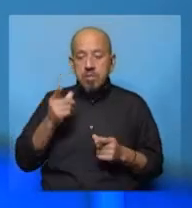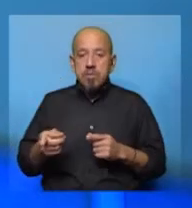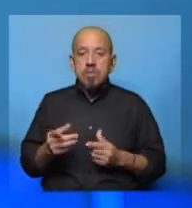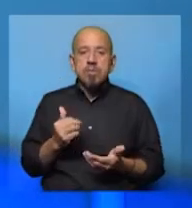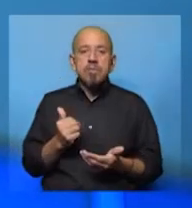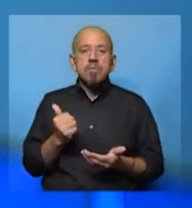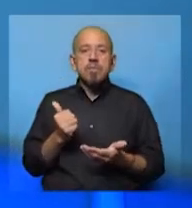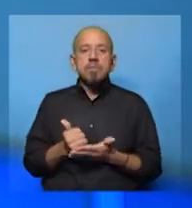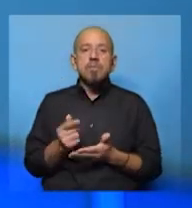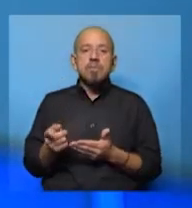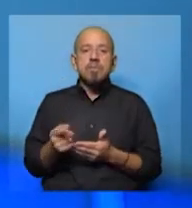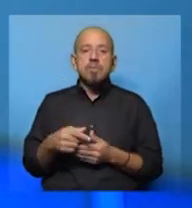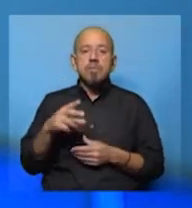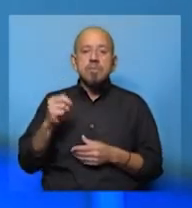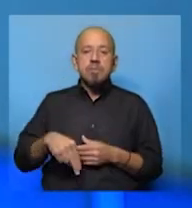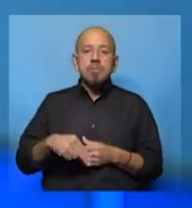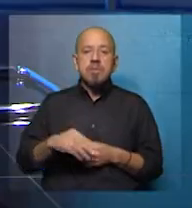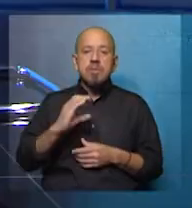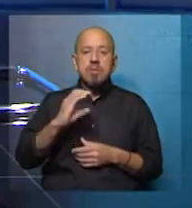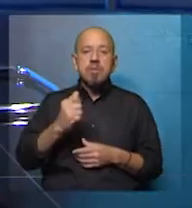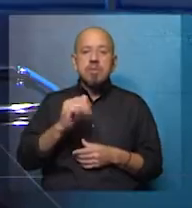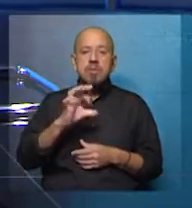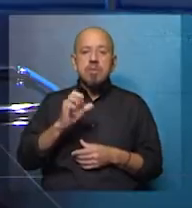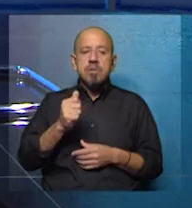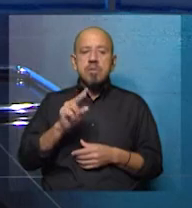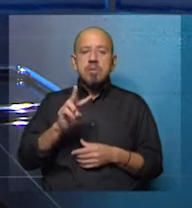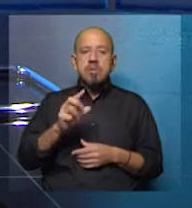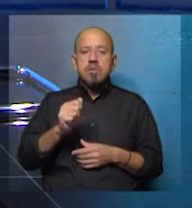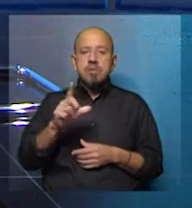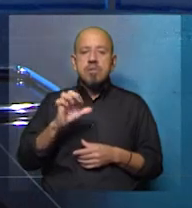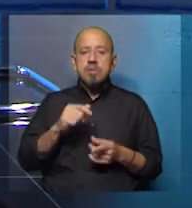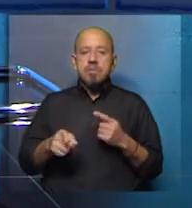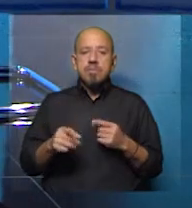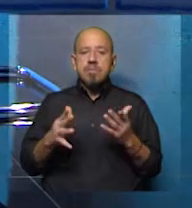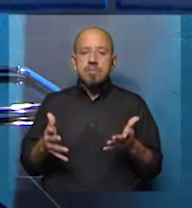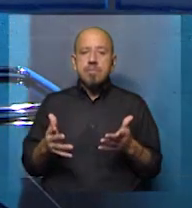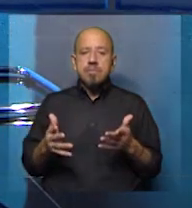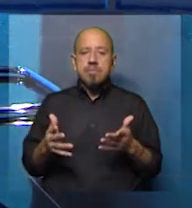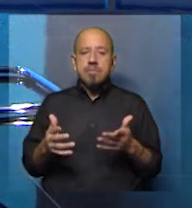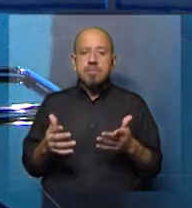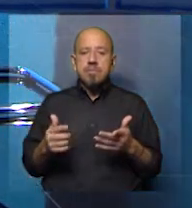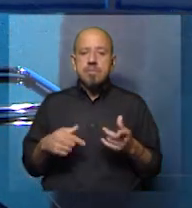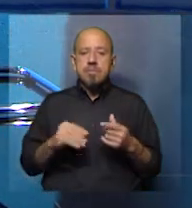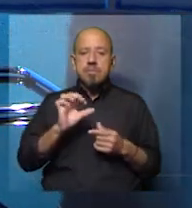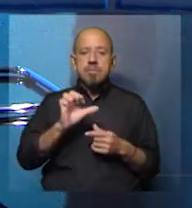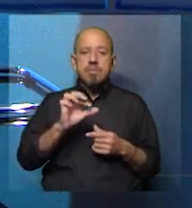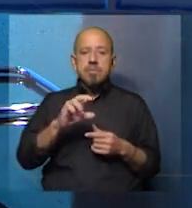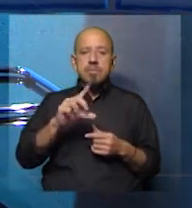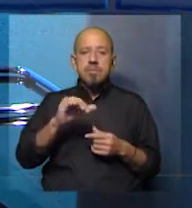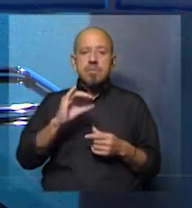que lo que es el plan cavalle el plan casavalle instaló el consejo de casavalle Ricardo erlich en el